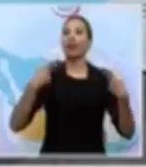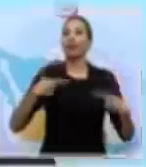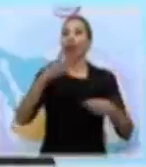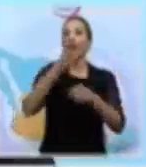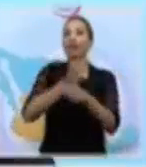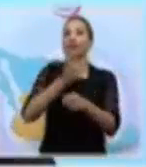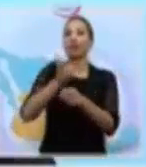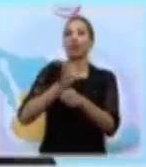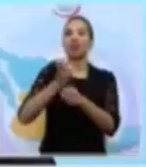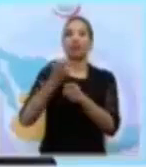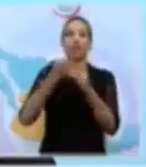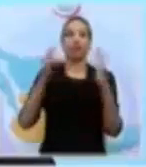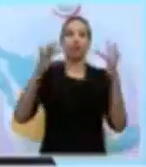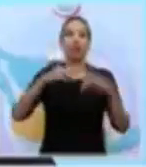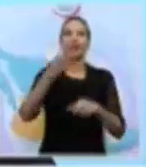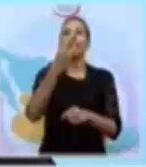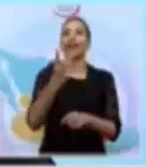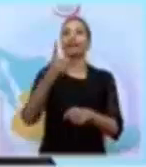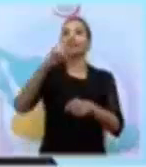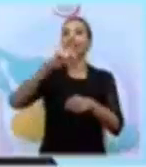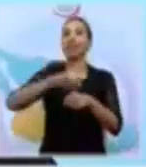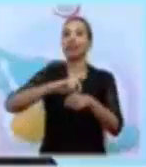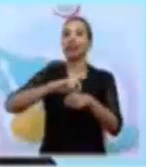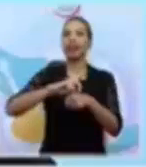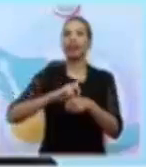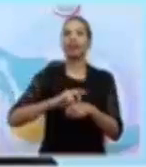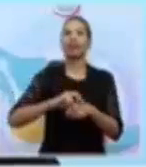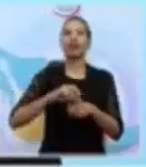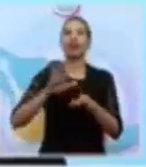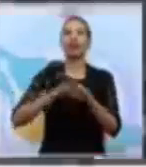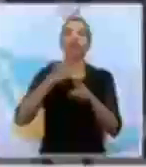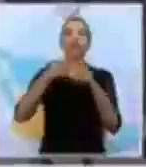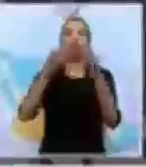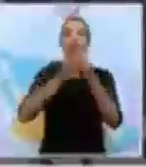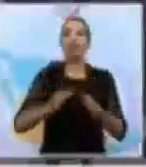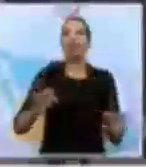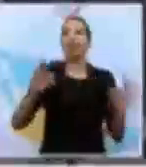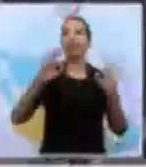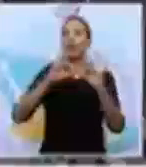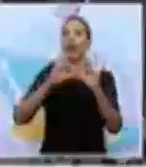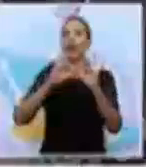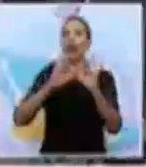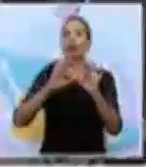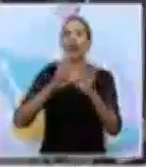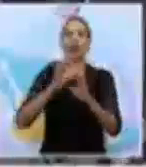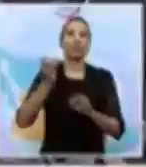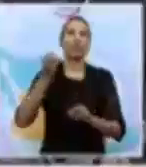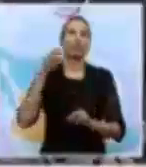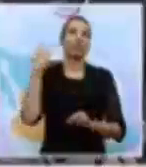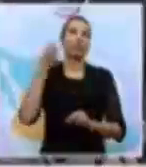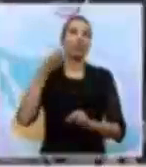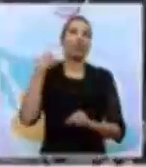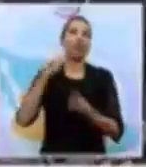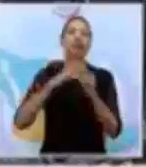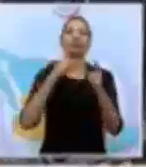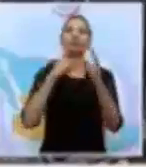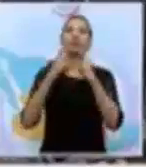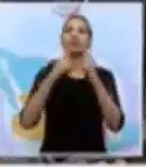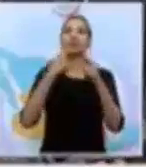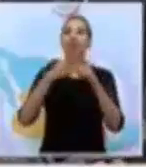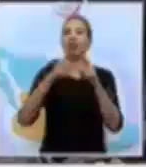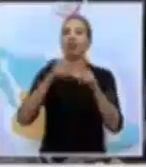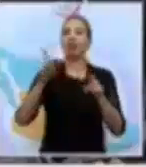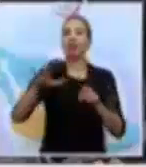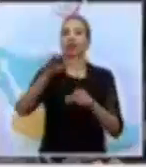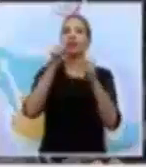invitados que estarán aquí estos 3 días en este importante foro de diálogos públicos por